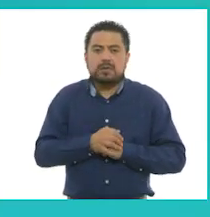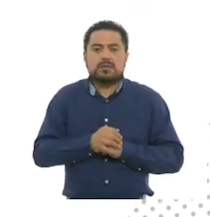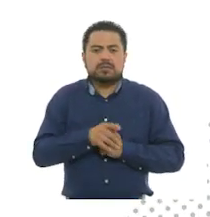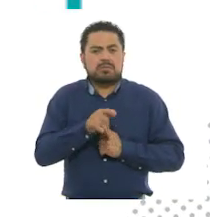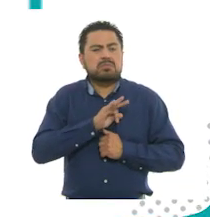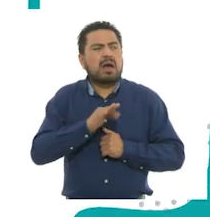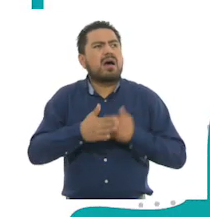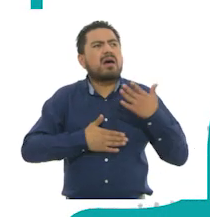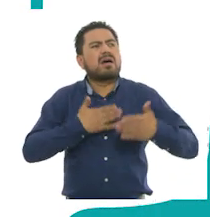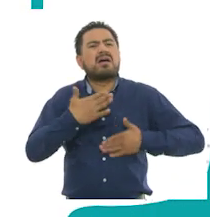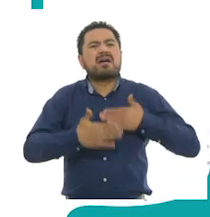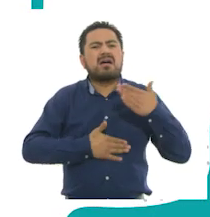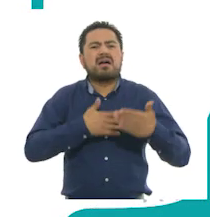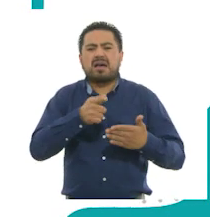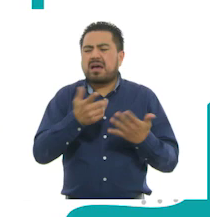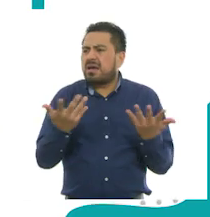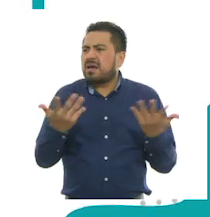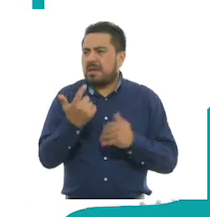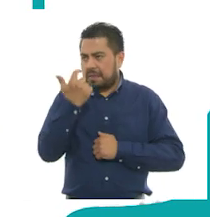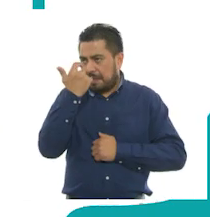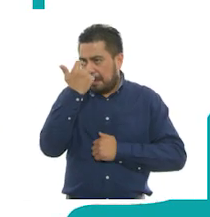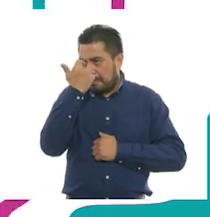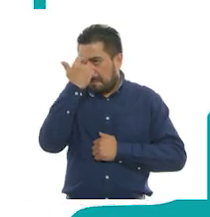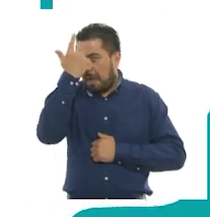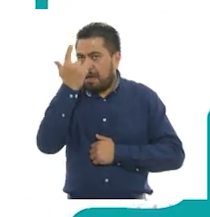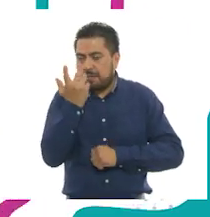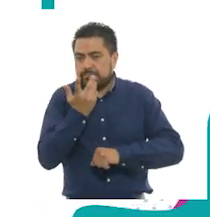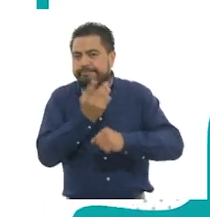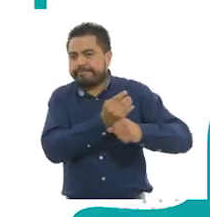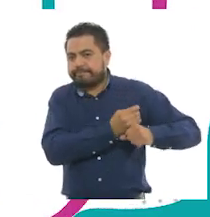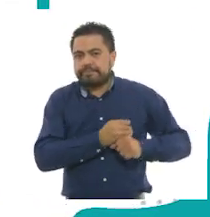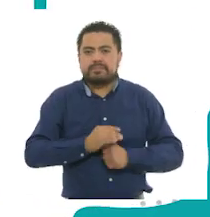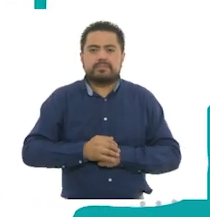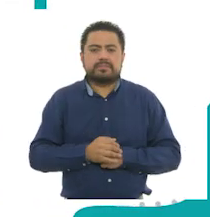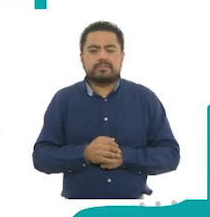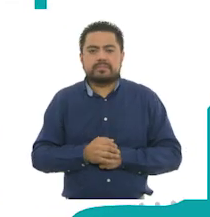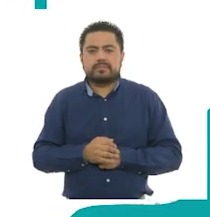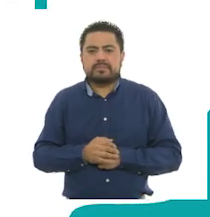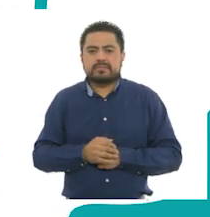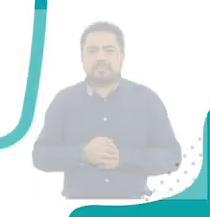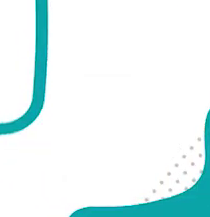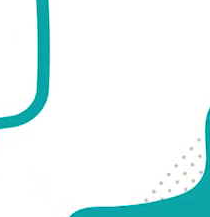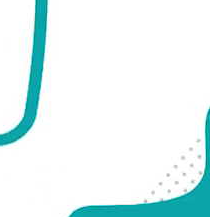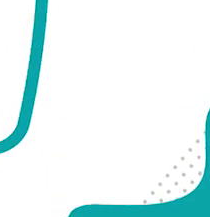Te divertirás y pondrás en acción tu creatividad.